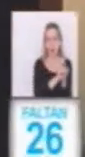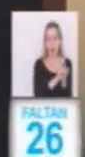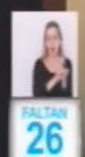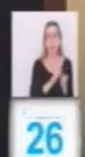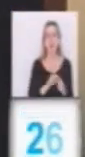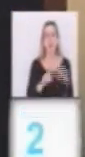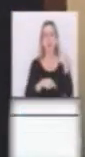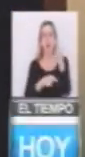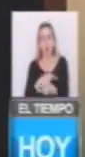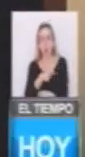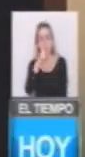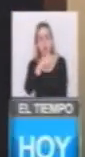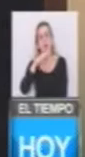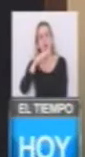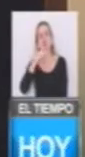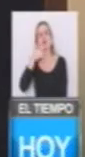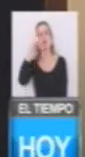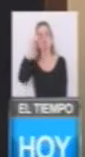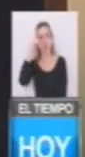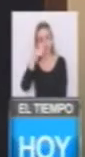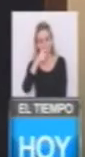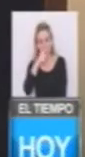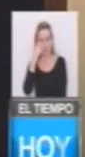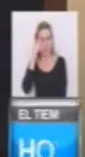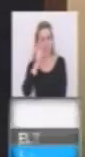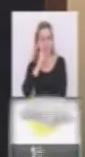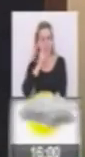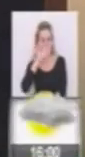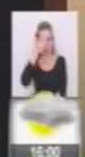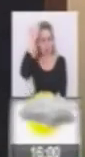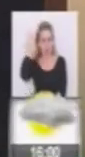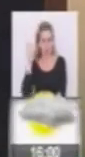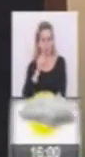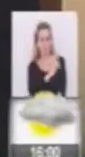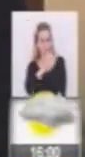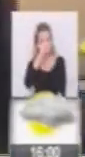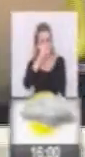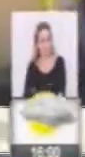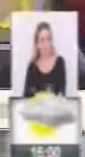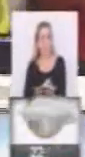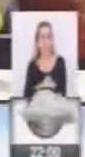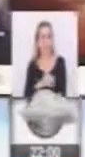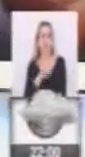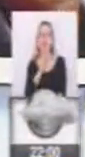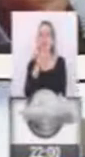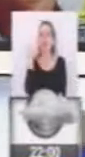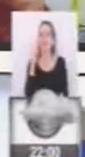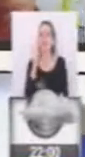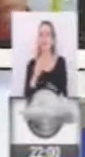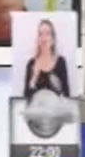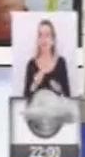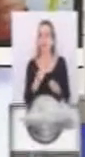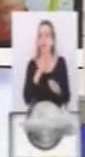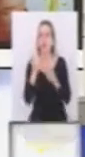el hombre de la UIA, un guiño, claro, dijo desarrollismo. ¿Quién está más cerca del desarrollismo? ¿Scioli o